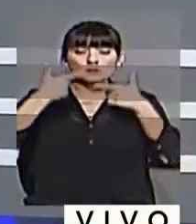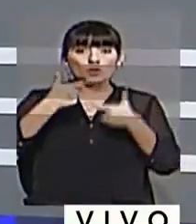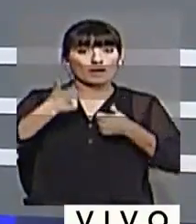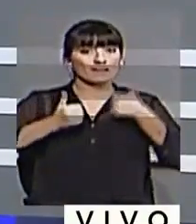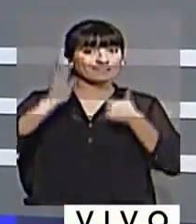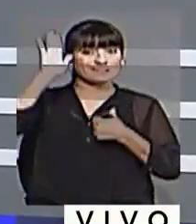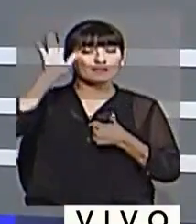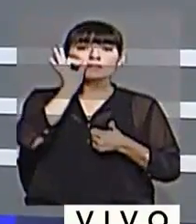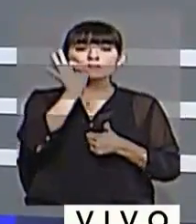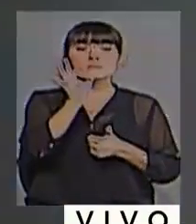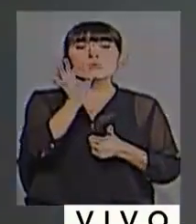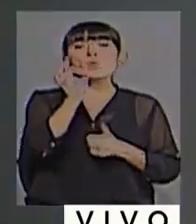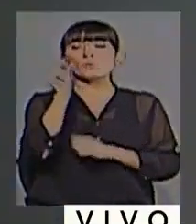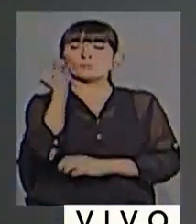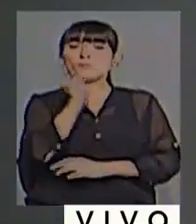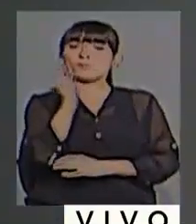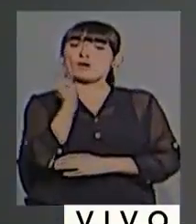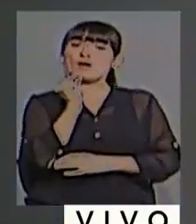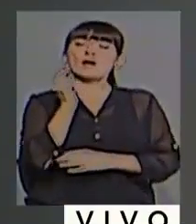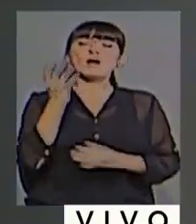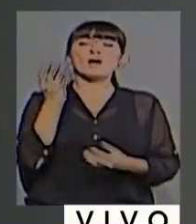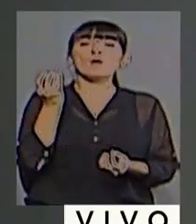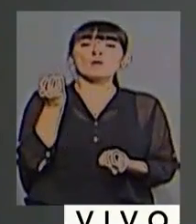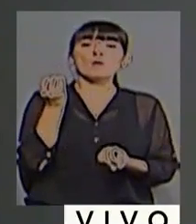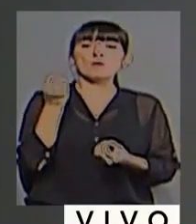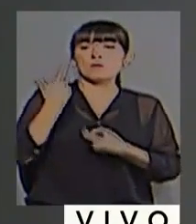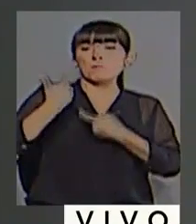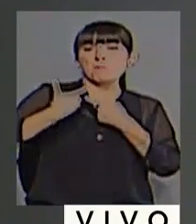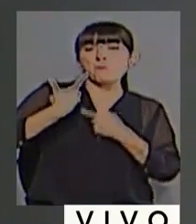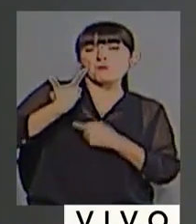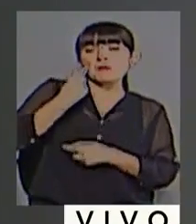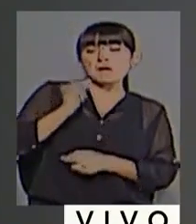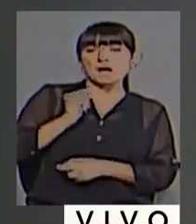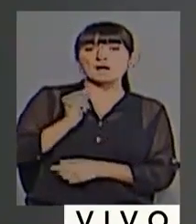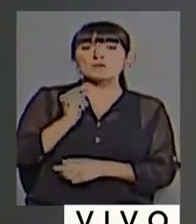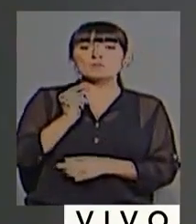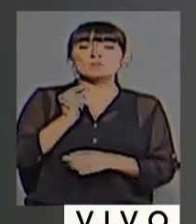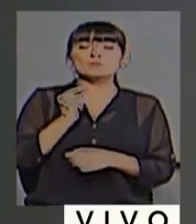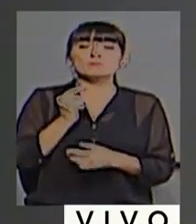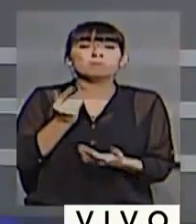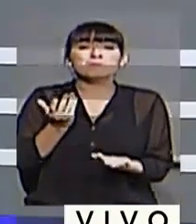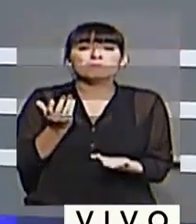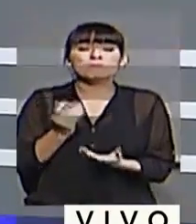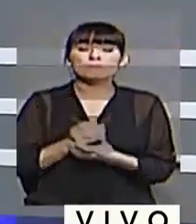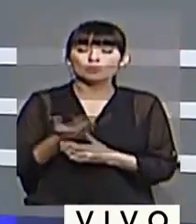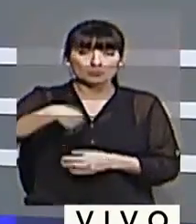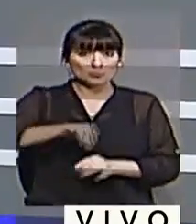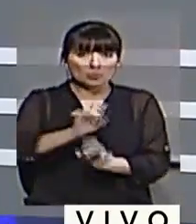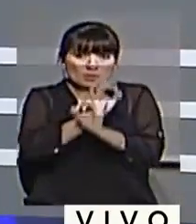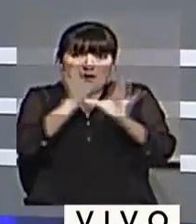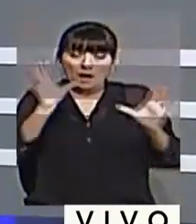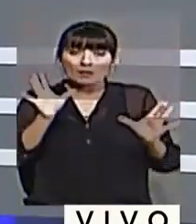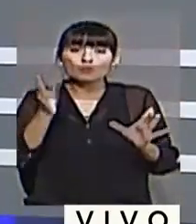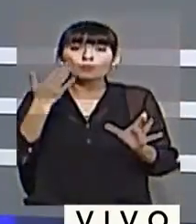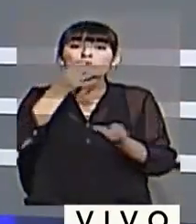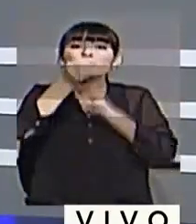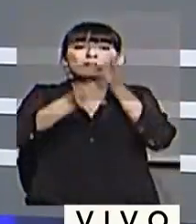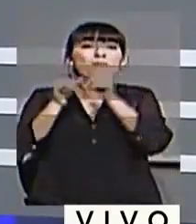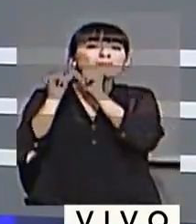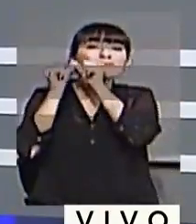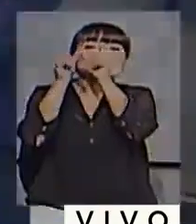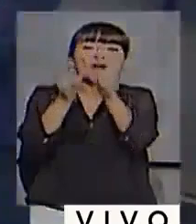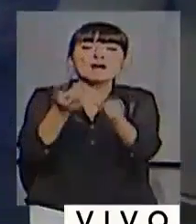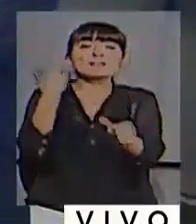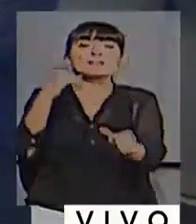sintieron menospreciado, ninguneado que el último vagón del tren? Nosotros somos súper claros en esto, Pablo. Lo hemos dicho permanentemente, lo